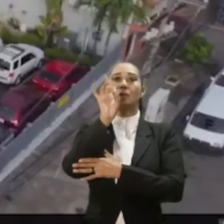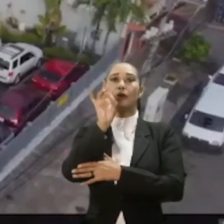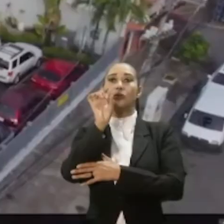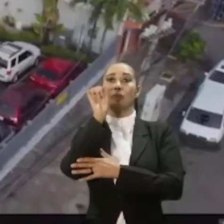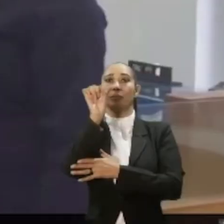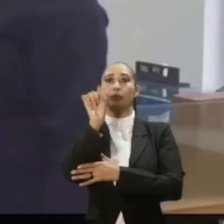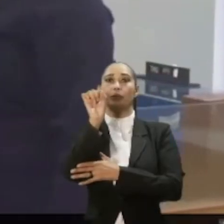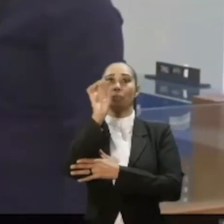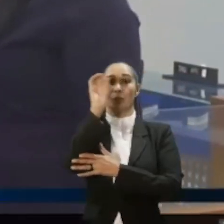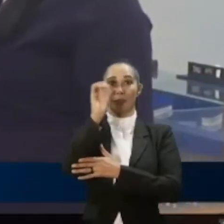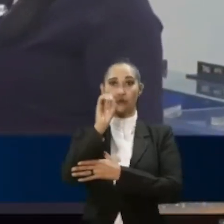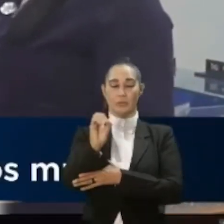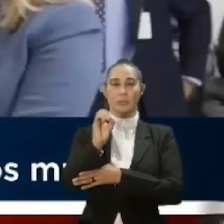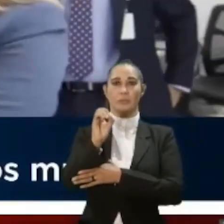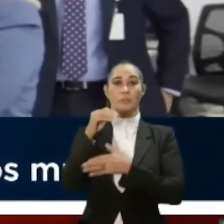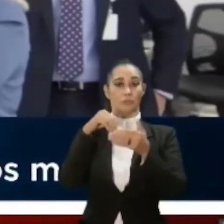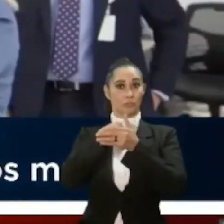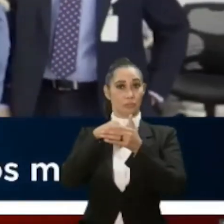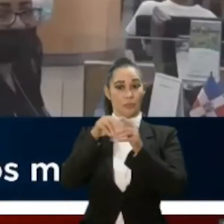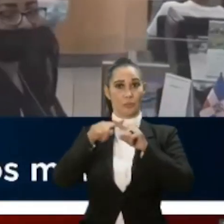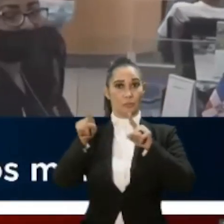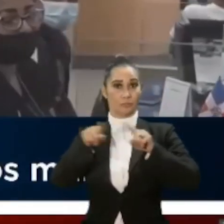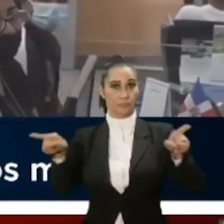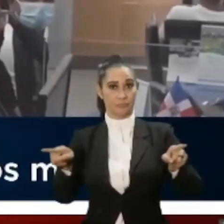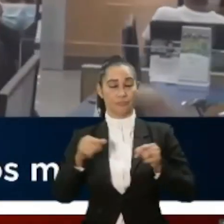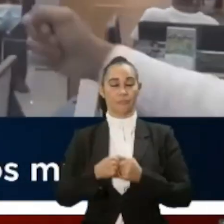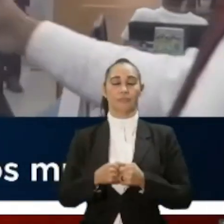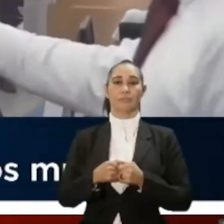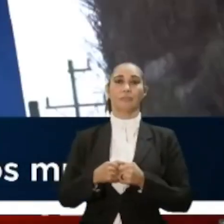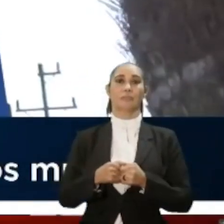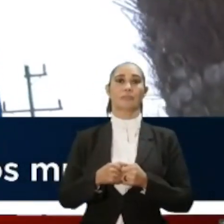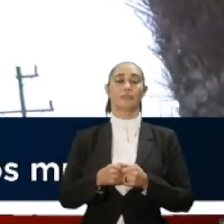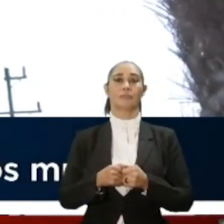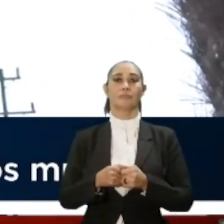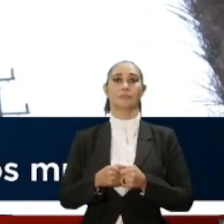los activos de los bancos múltiples. Adicionalmente,